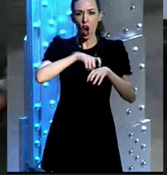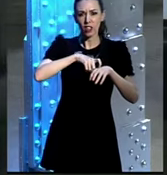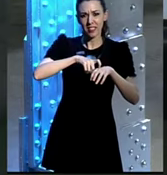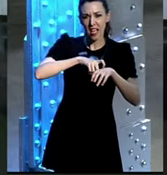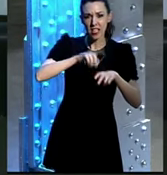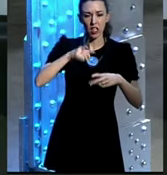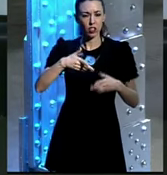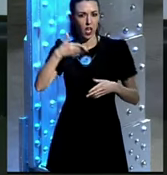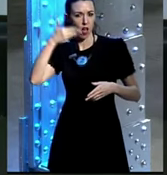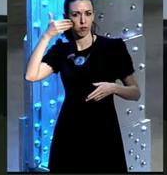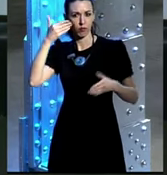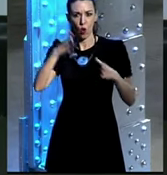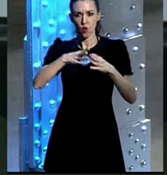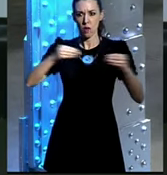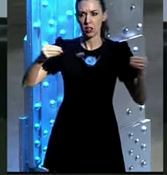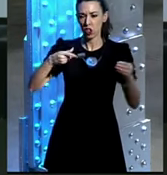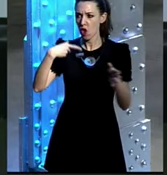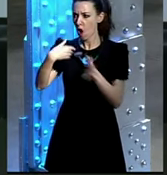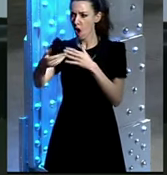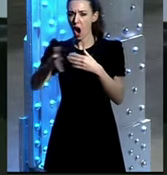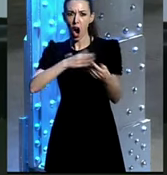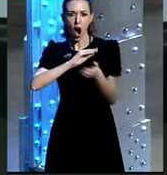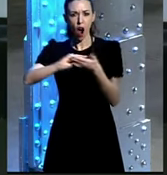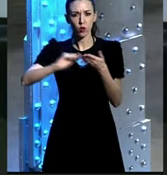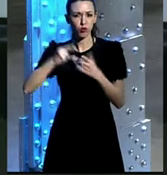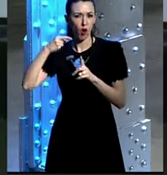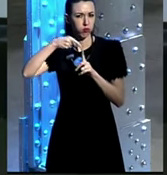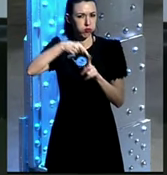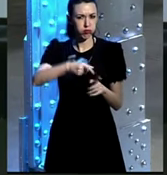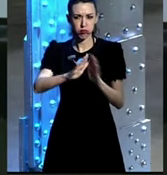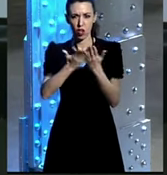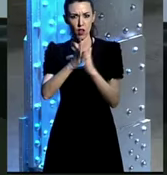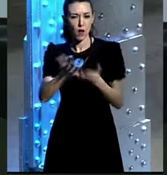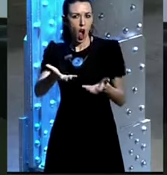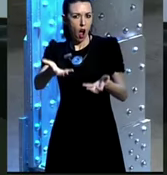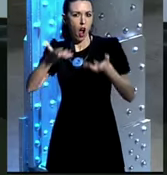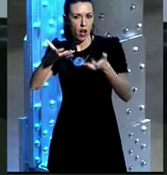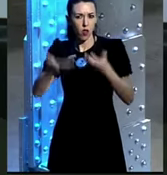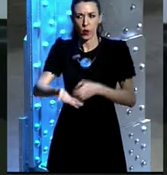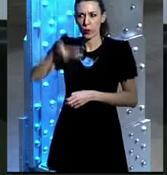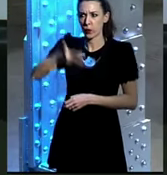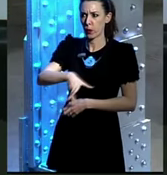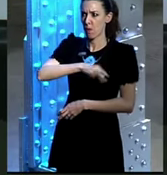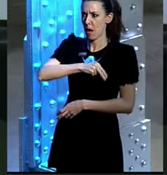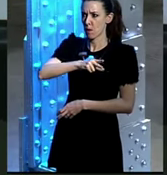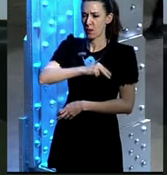prestigiosa universidad, autor de los referenciadísimos libros, ganador de los importantísimos